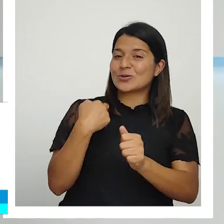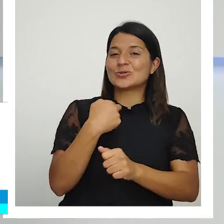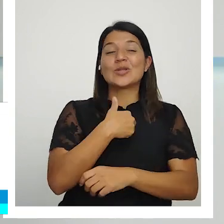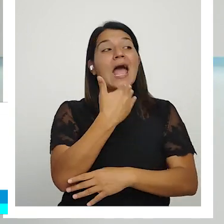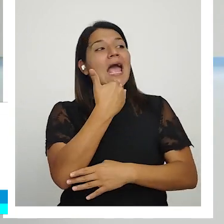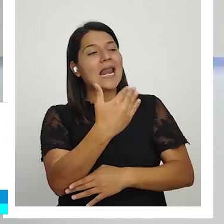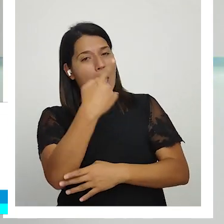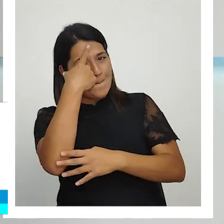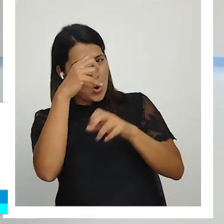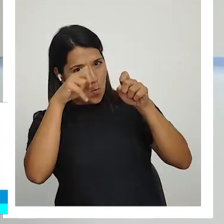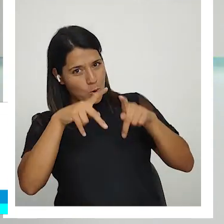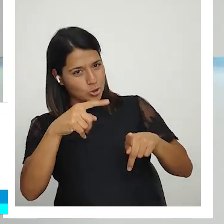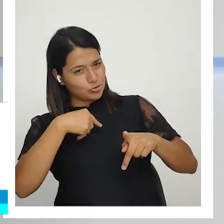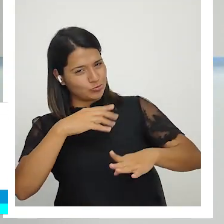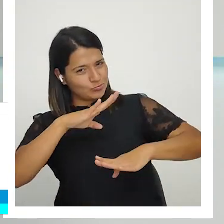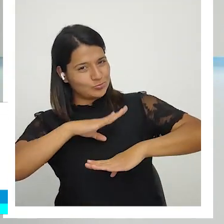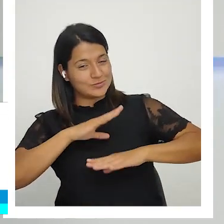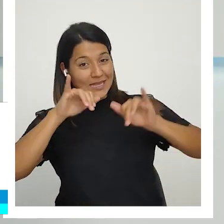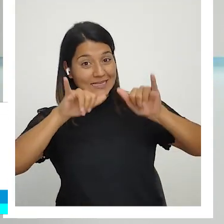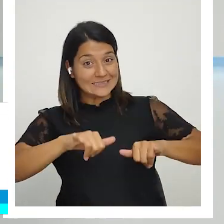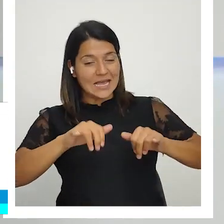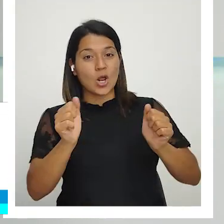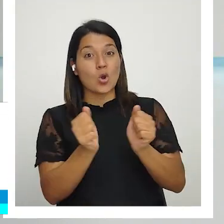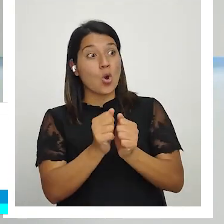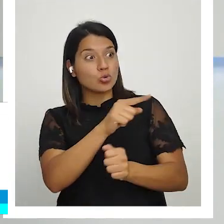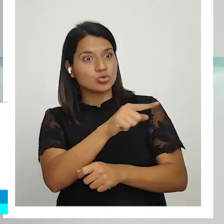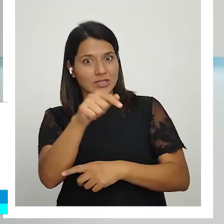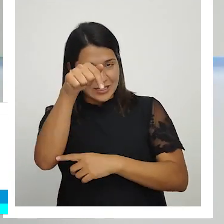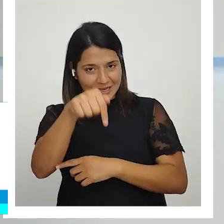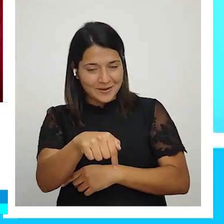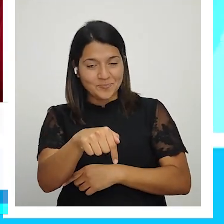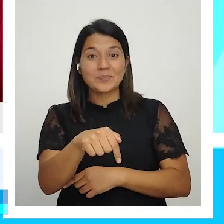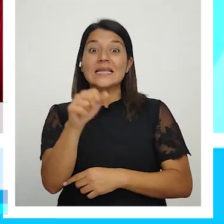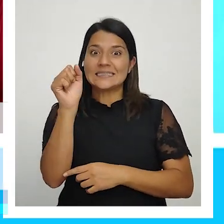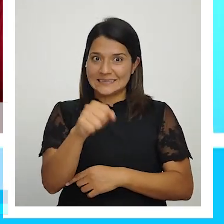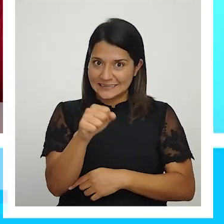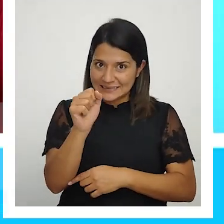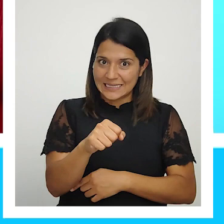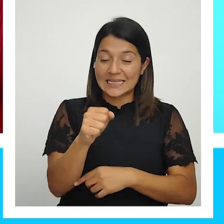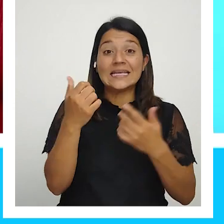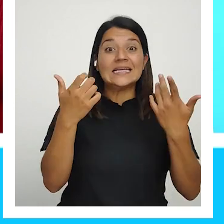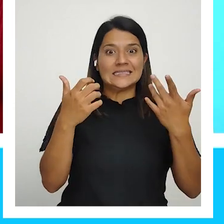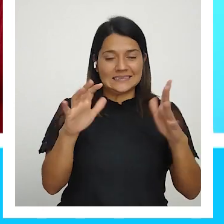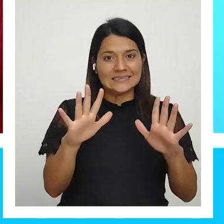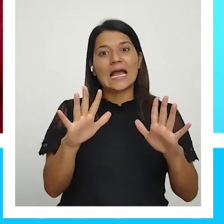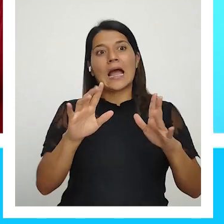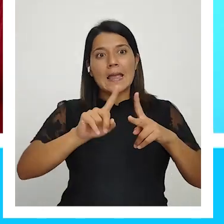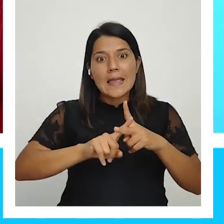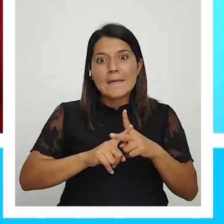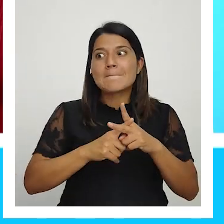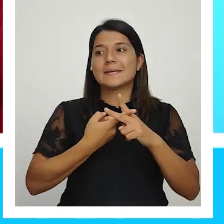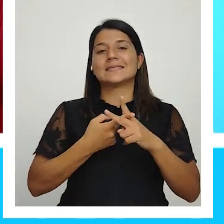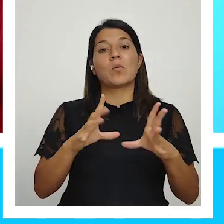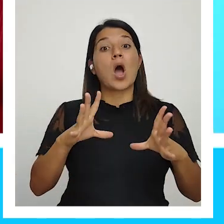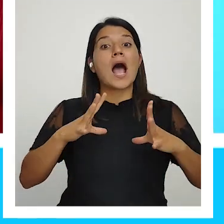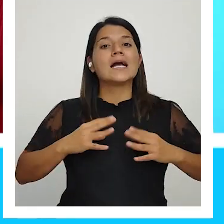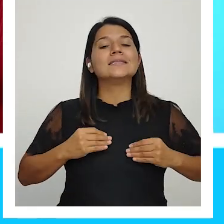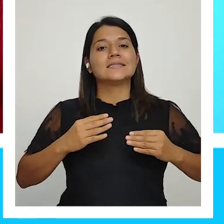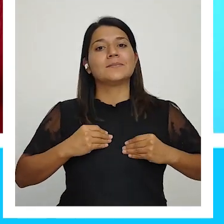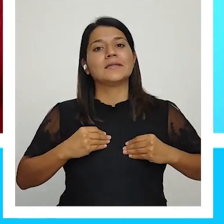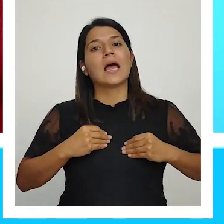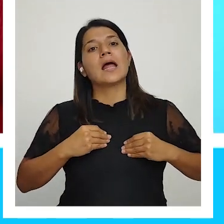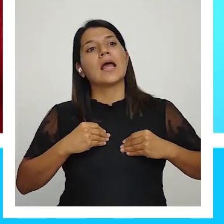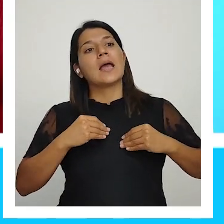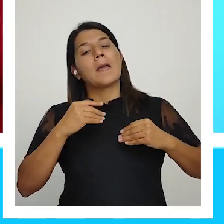muy complacida de estar con ustedes el día de acá. Y en efecto, ya estamos precisamente en la convocatoria de las becas Chevening.